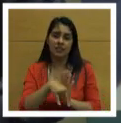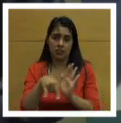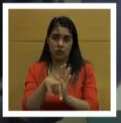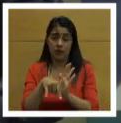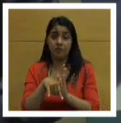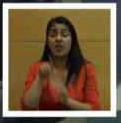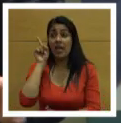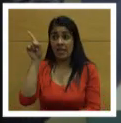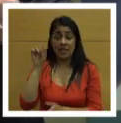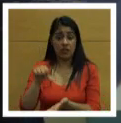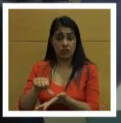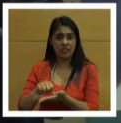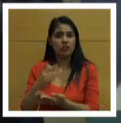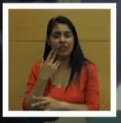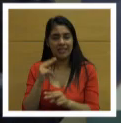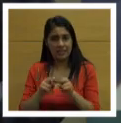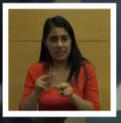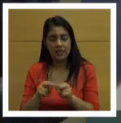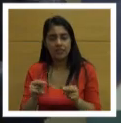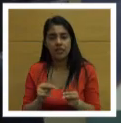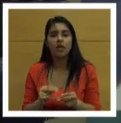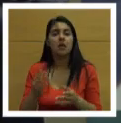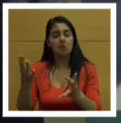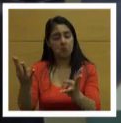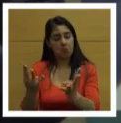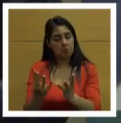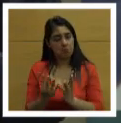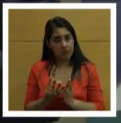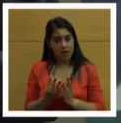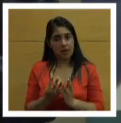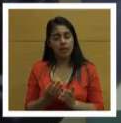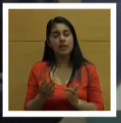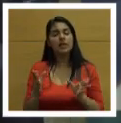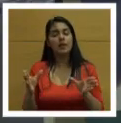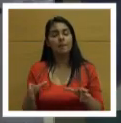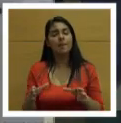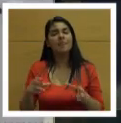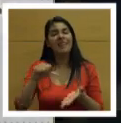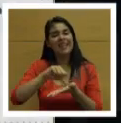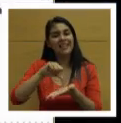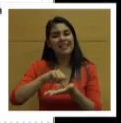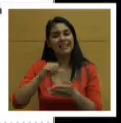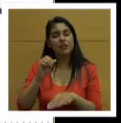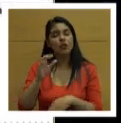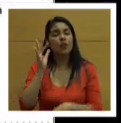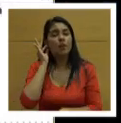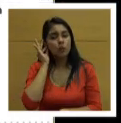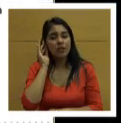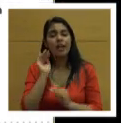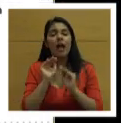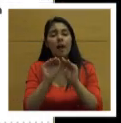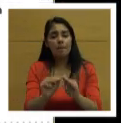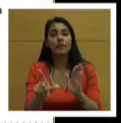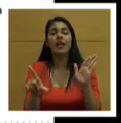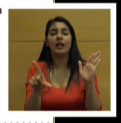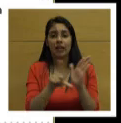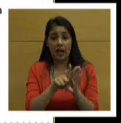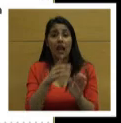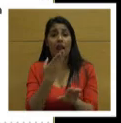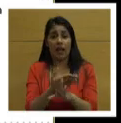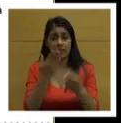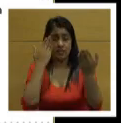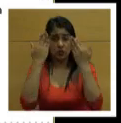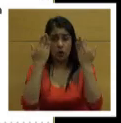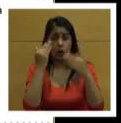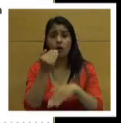que se hace es que los casos llegan allá y el centro de la mujer le apoya legalmente, también hay psicólogo que